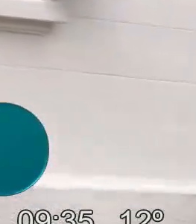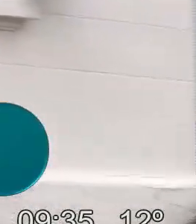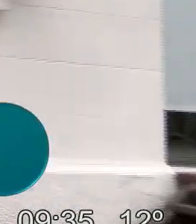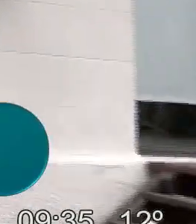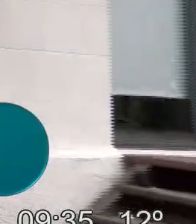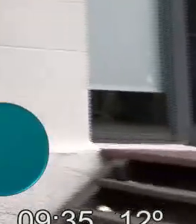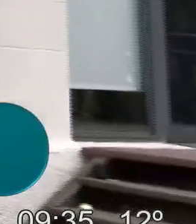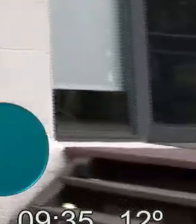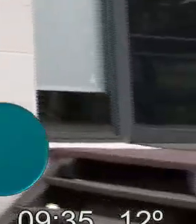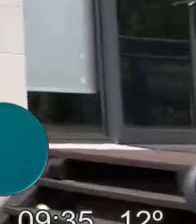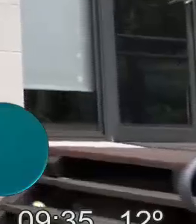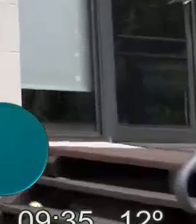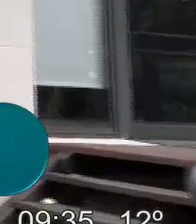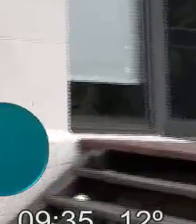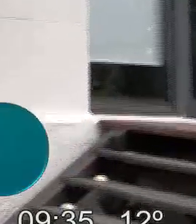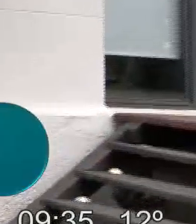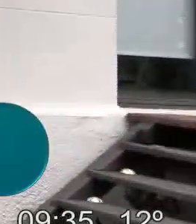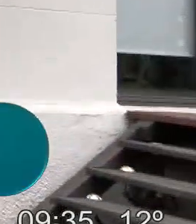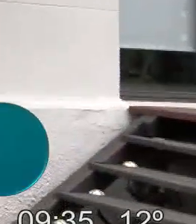a otro lugar.